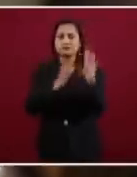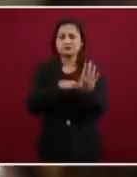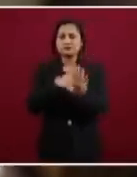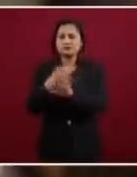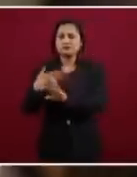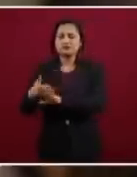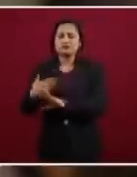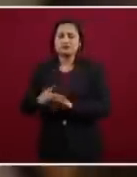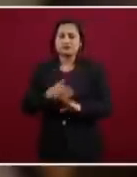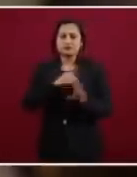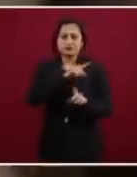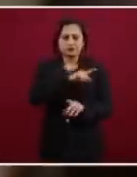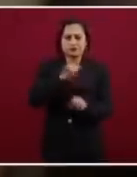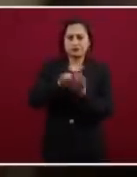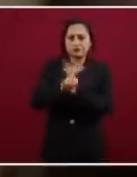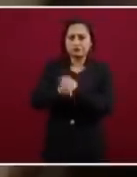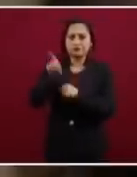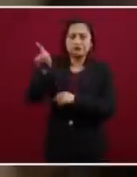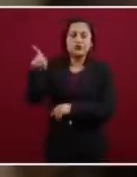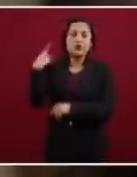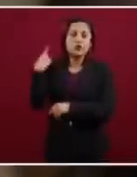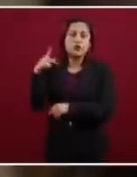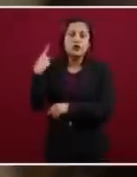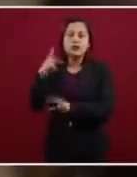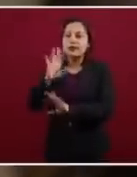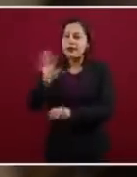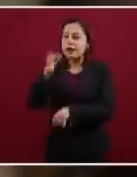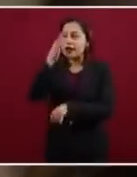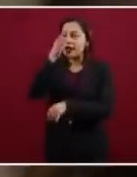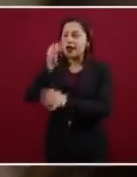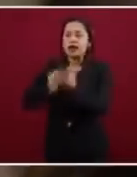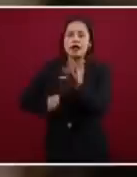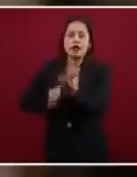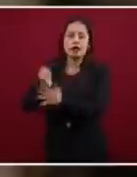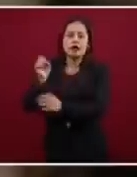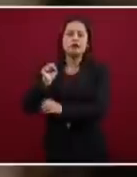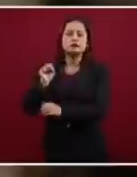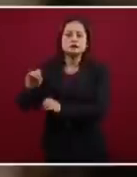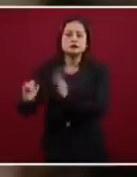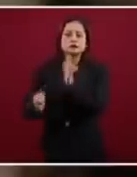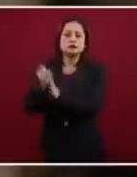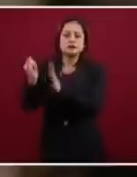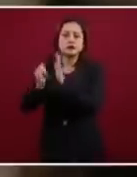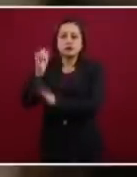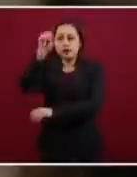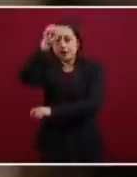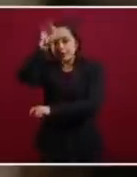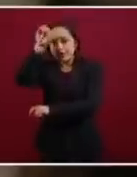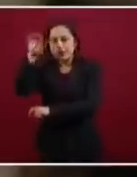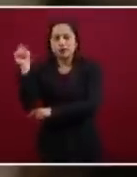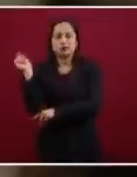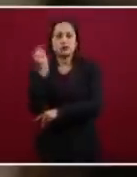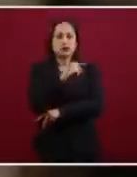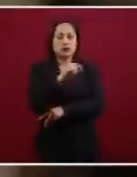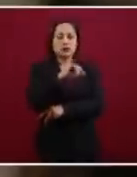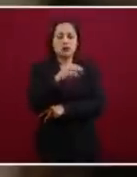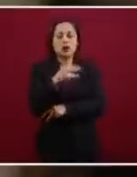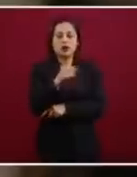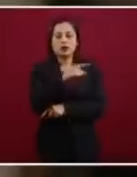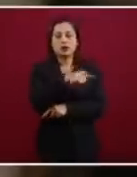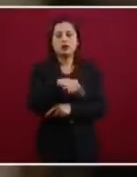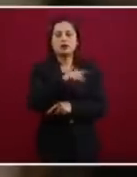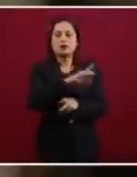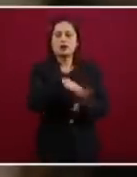la digo está por autorizarse en la mía si los guarijíos ya se les autorizó y si se está afectando principalmente las comunidades indígenas